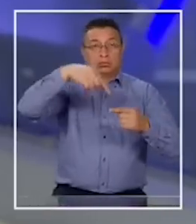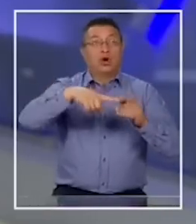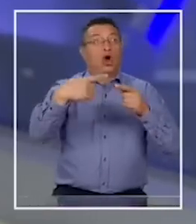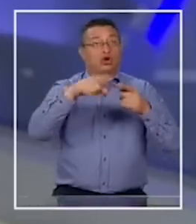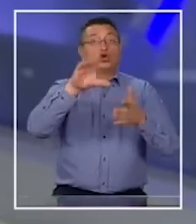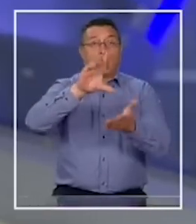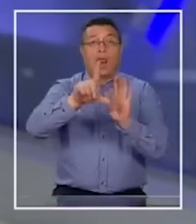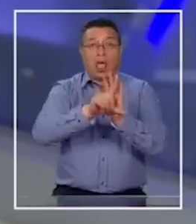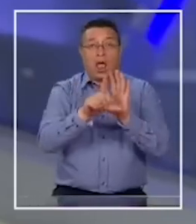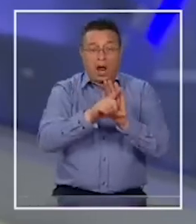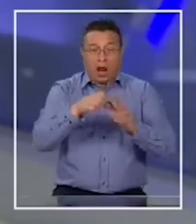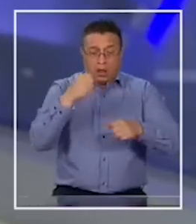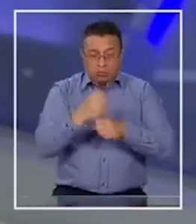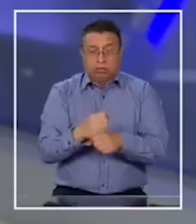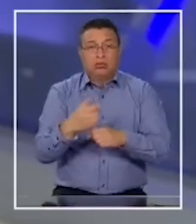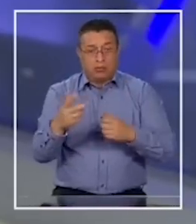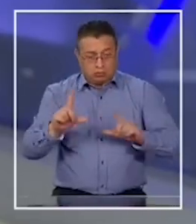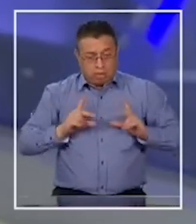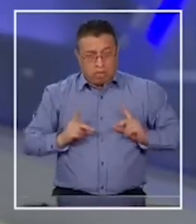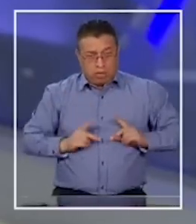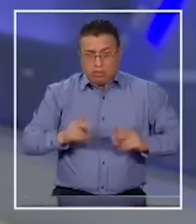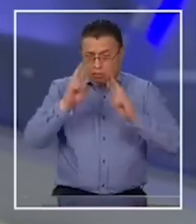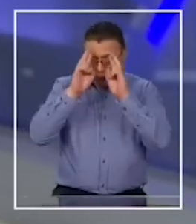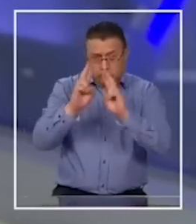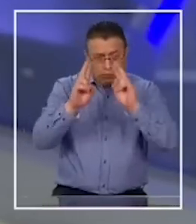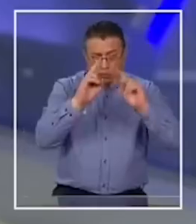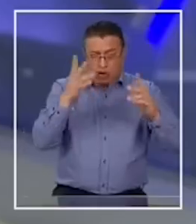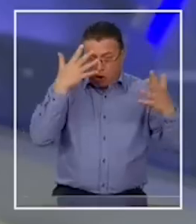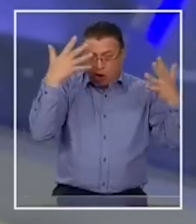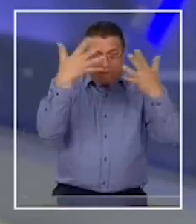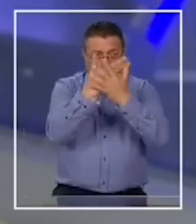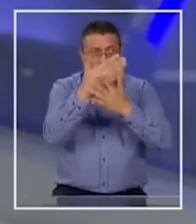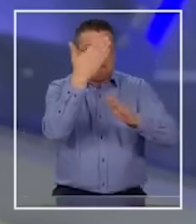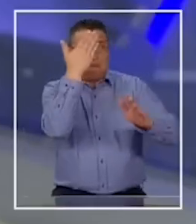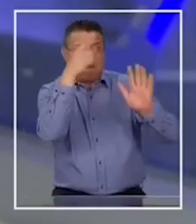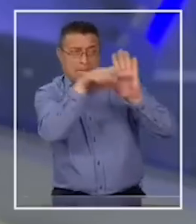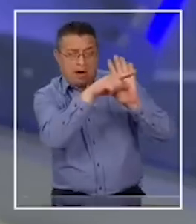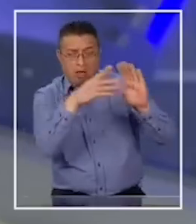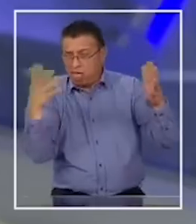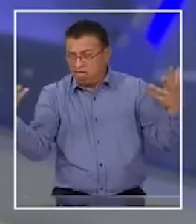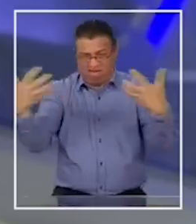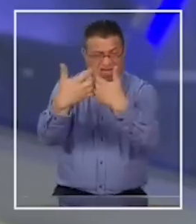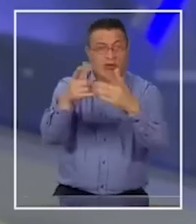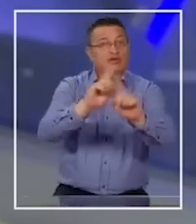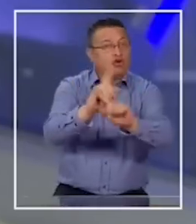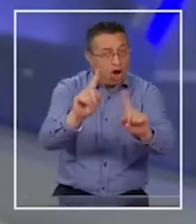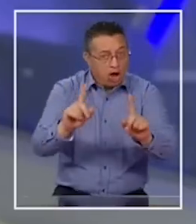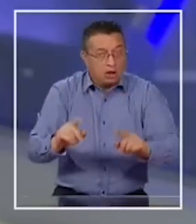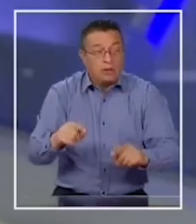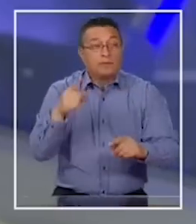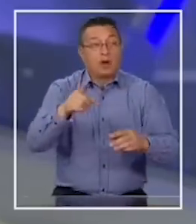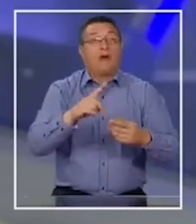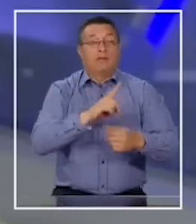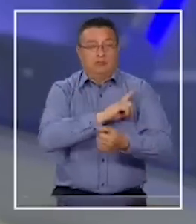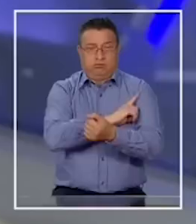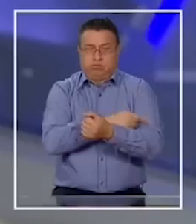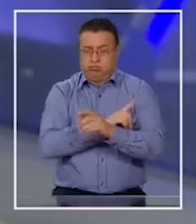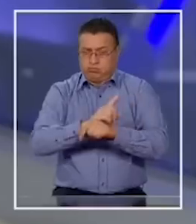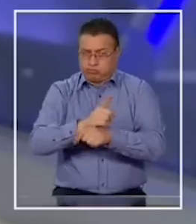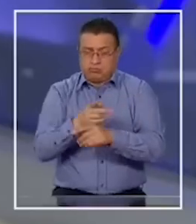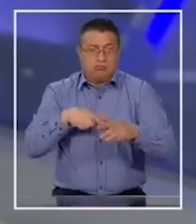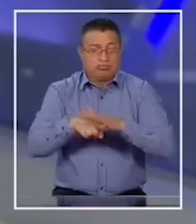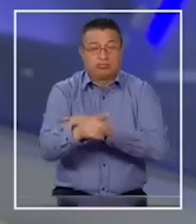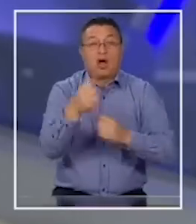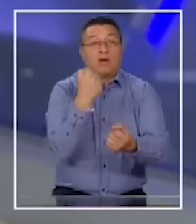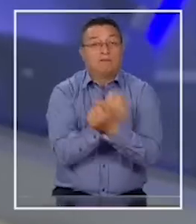legales que han hecho una vida digna en chile y que no merecen ser confundido por los malos inmigrantes segundo una fuerza efectiva de intervención rápida la